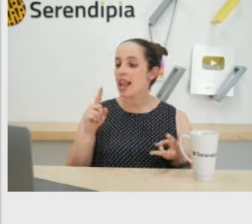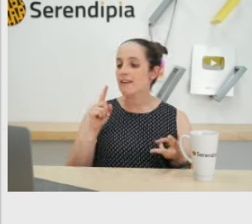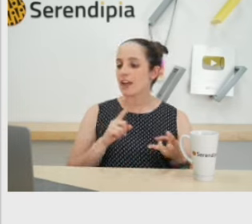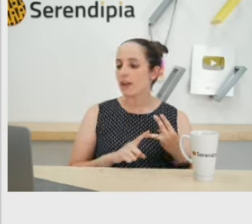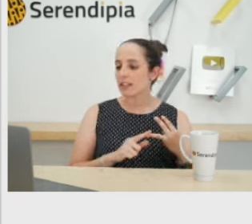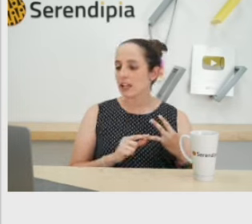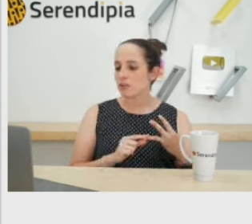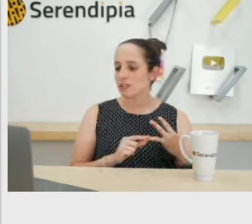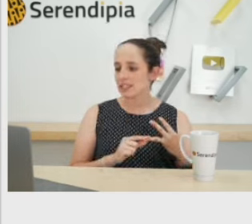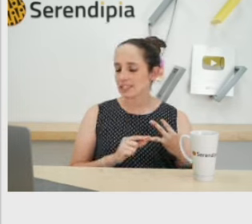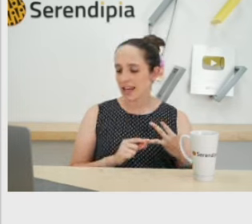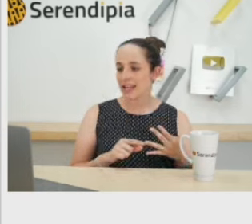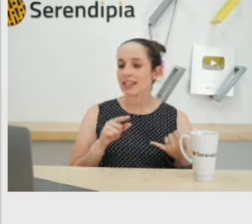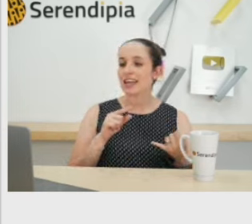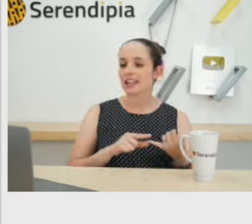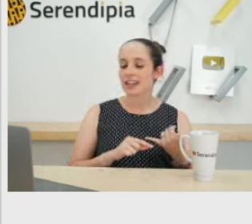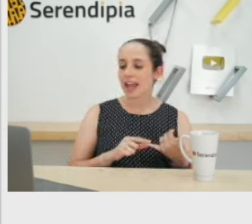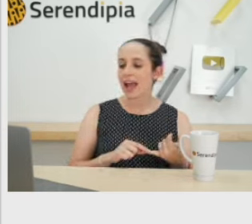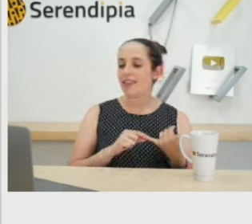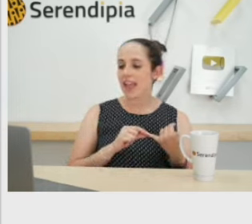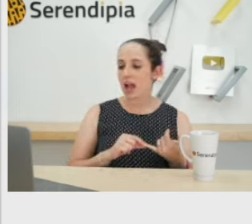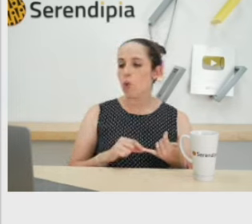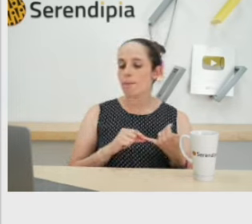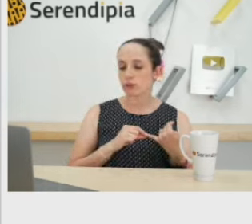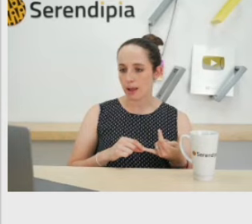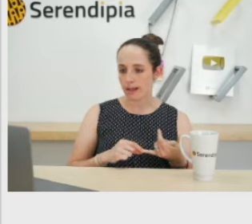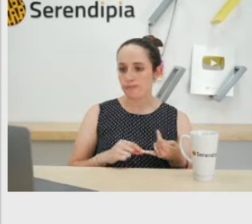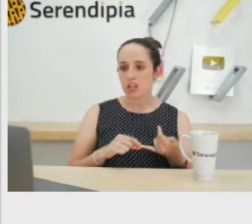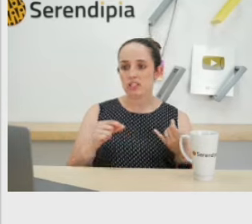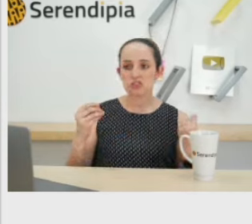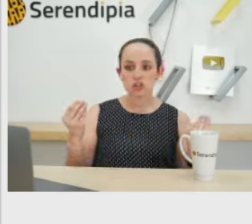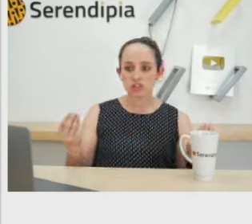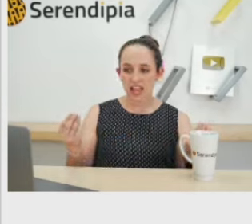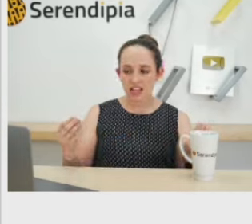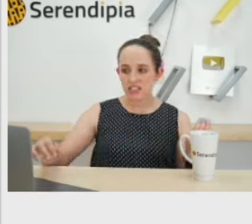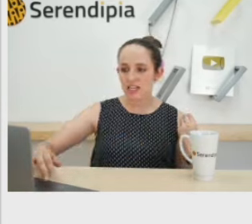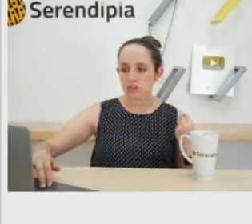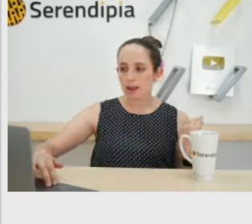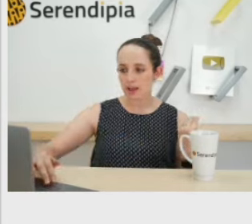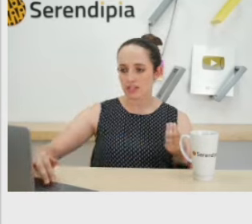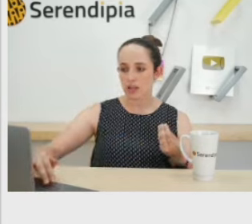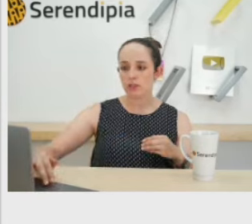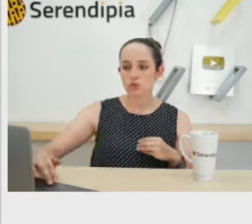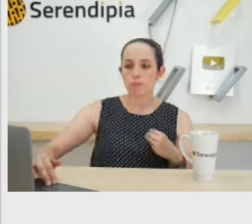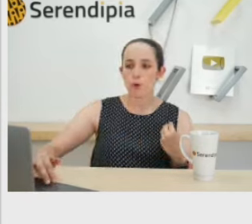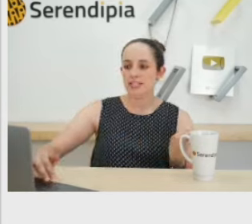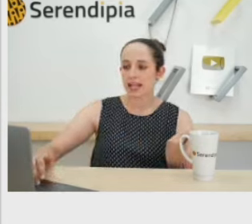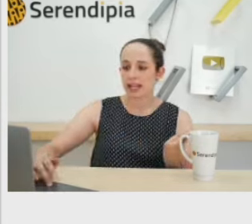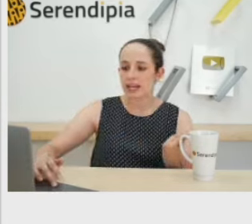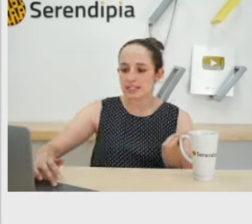agua, lavado de tinacos y cisternas y entrega de agua potable. Yo no sé si esto le parece